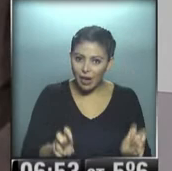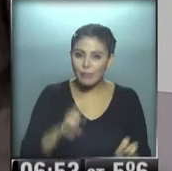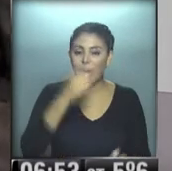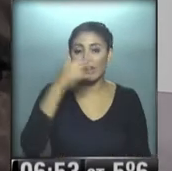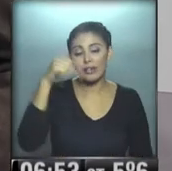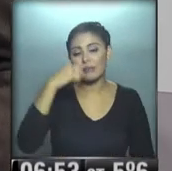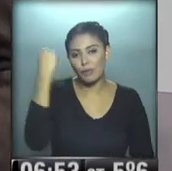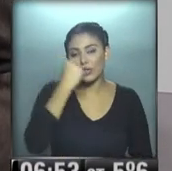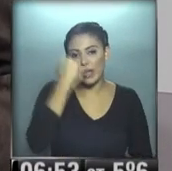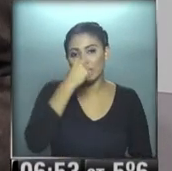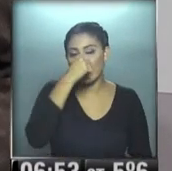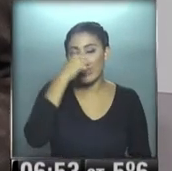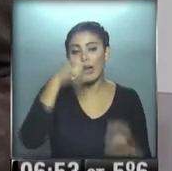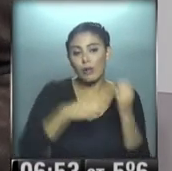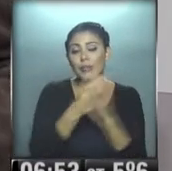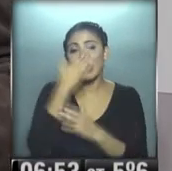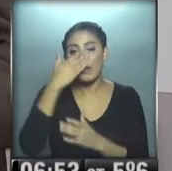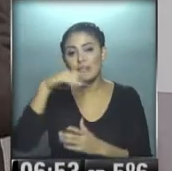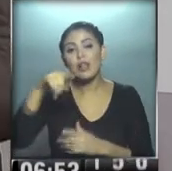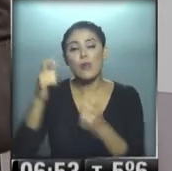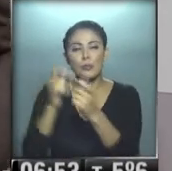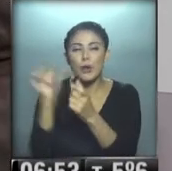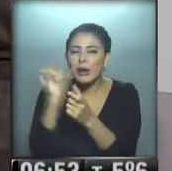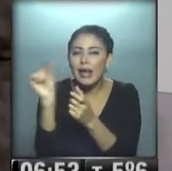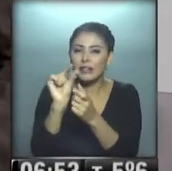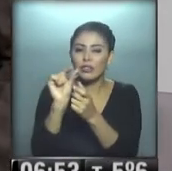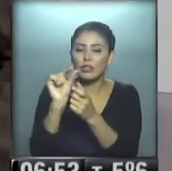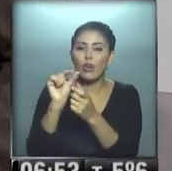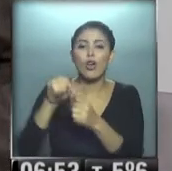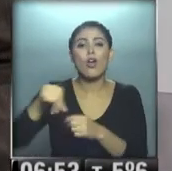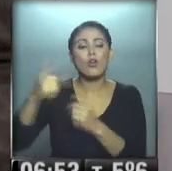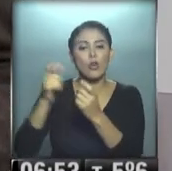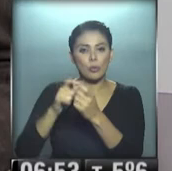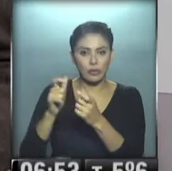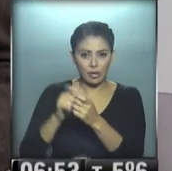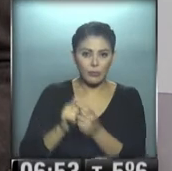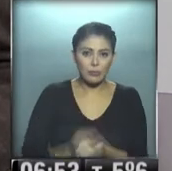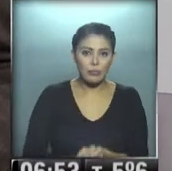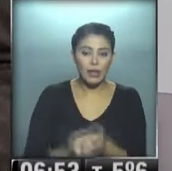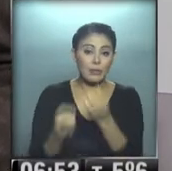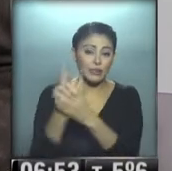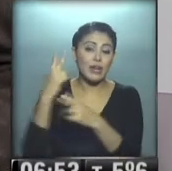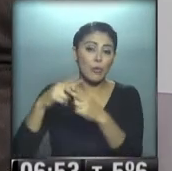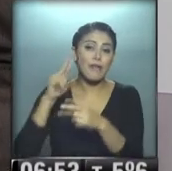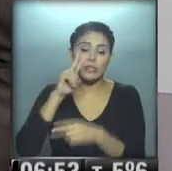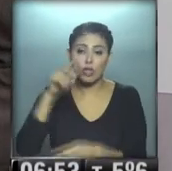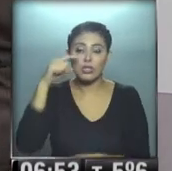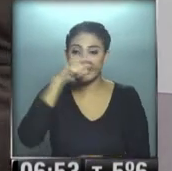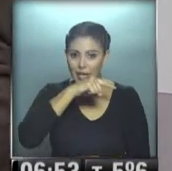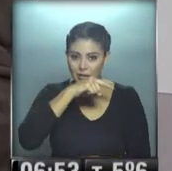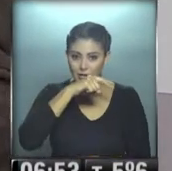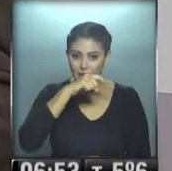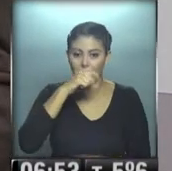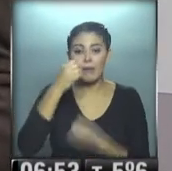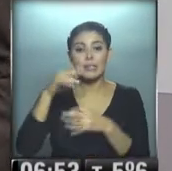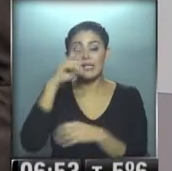son destacados en esta mañana y que vamos a compartir en un ratito nada más cuando estemos comenzando la edición de la mañana de Visión 7 a partir justamente